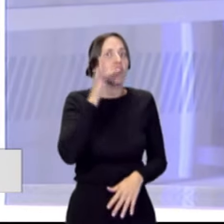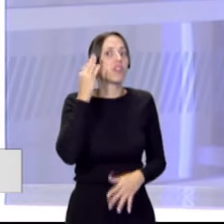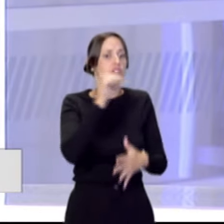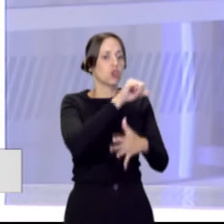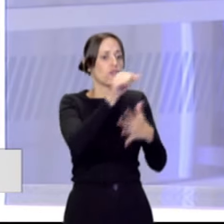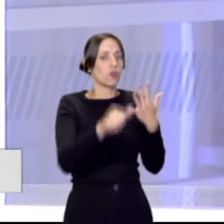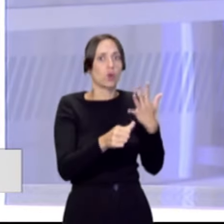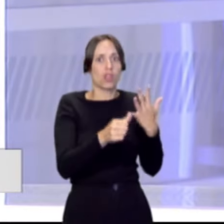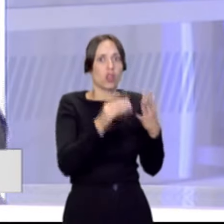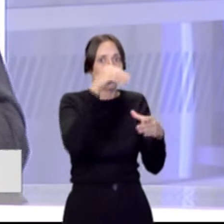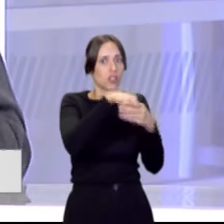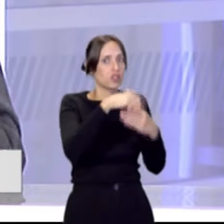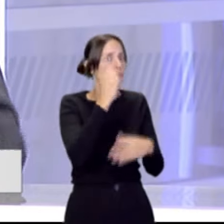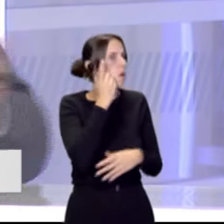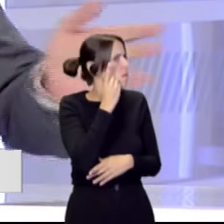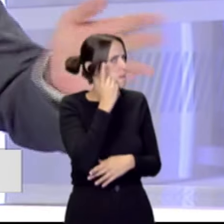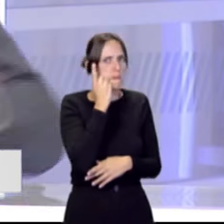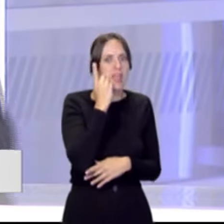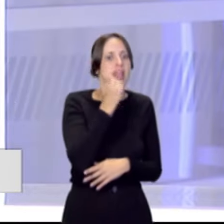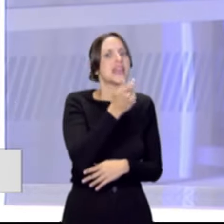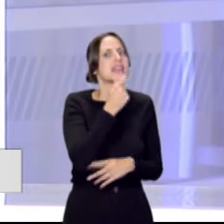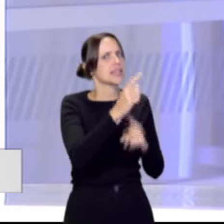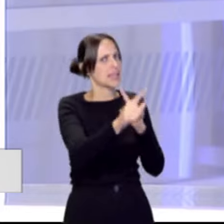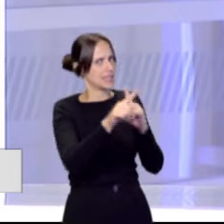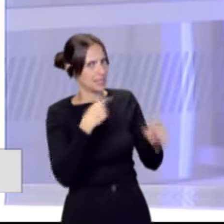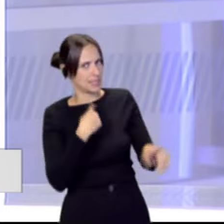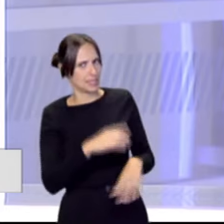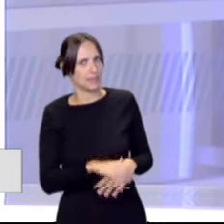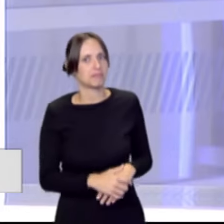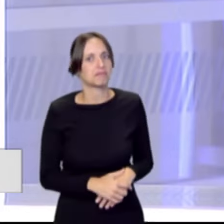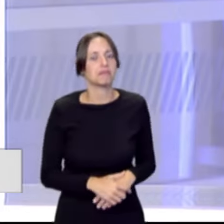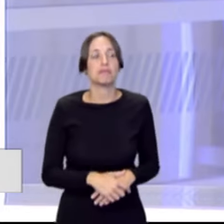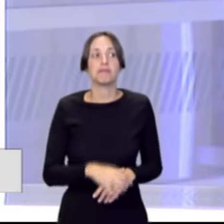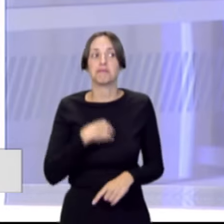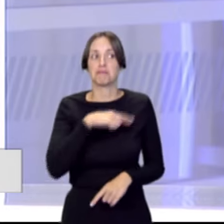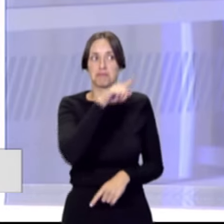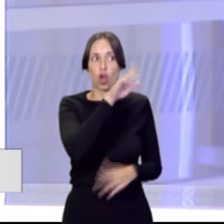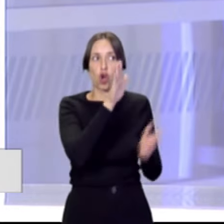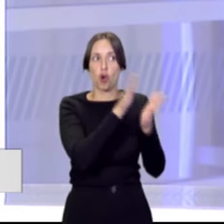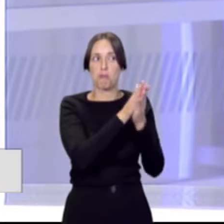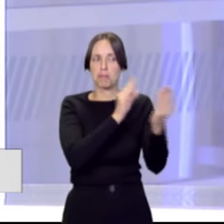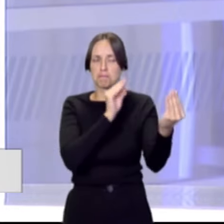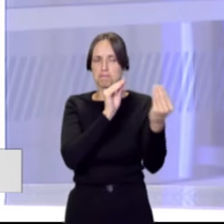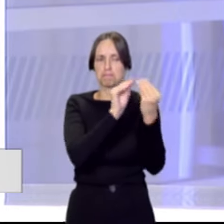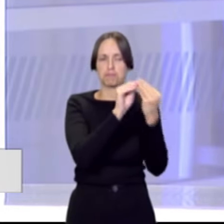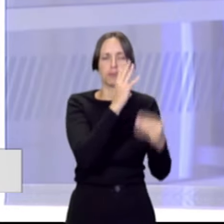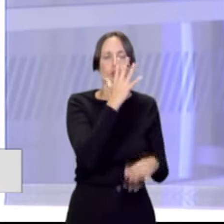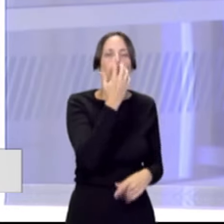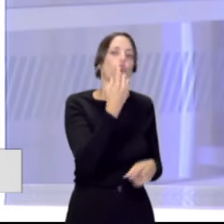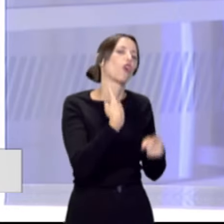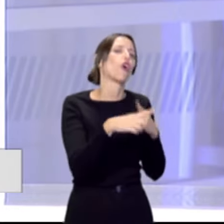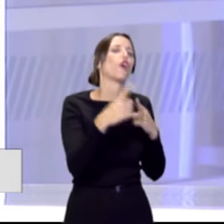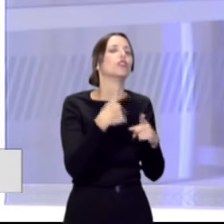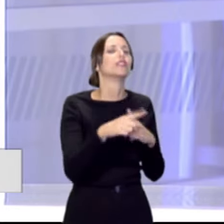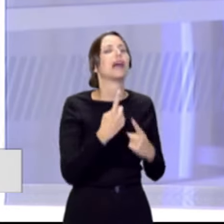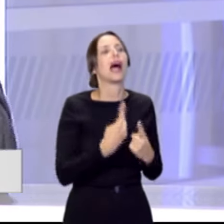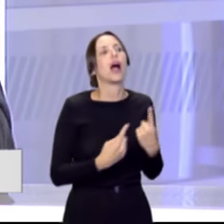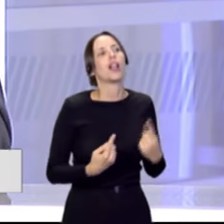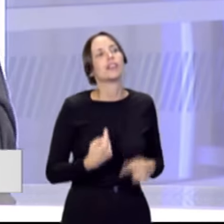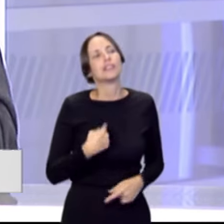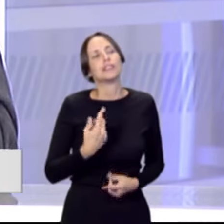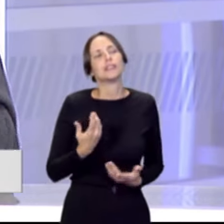vas a recibir en inglés. Yo coincido con Paco en que hay algunas cosas que me traen ahora